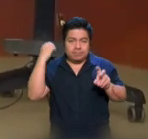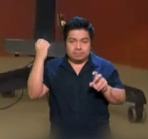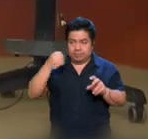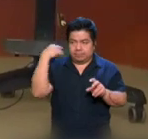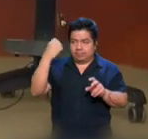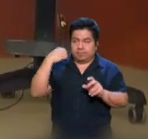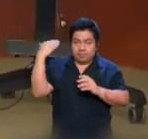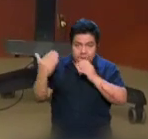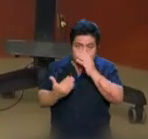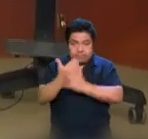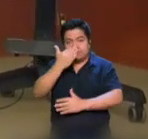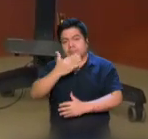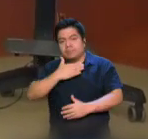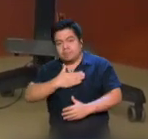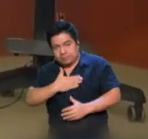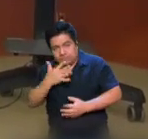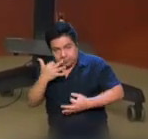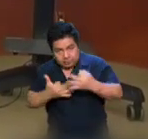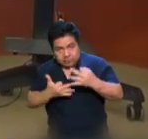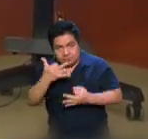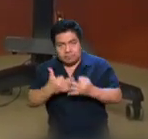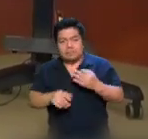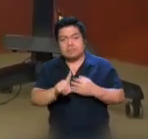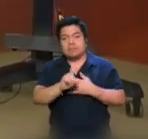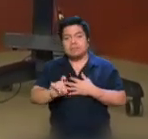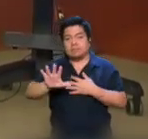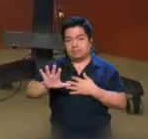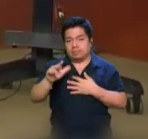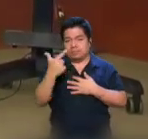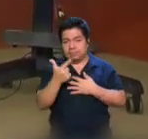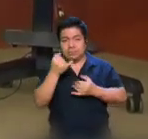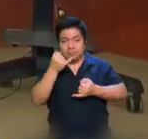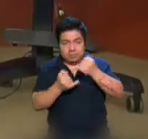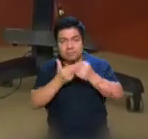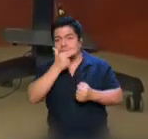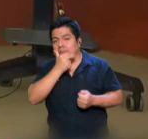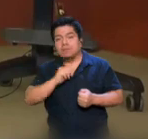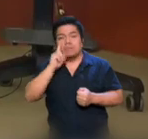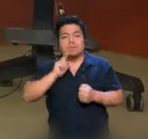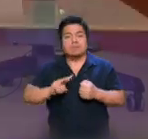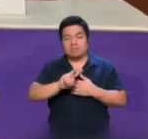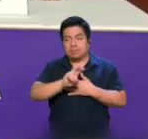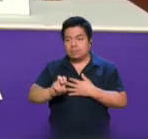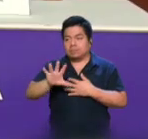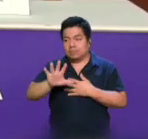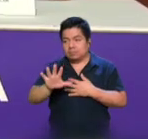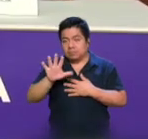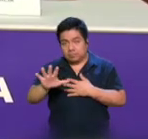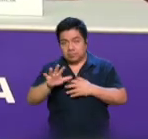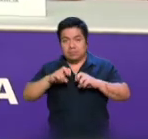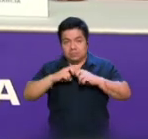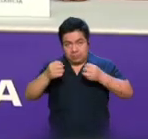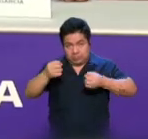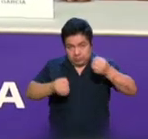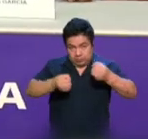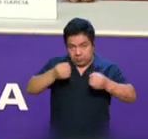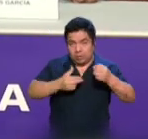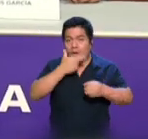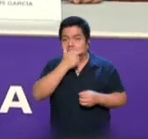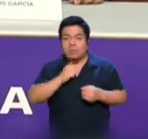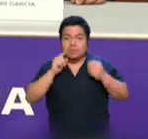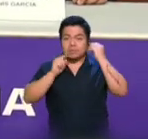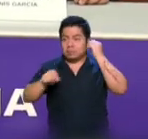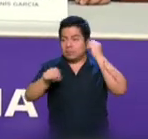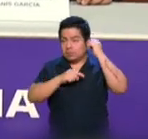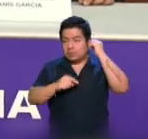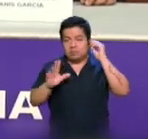Mañanera Judicial que hasta el momento son 157 juezas y jueces y 255 magistradas y magistrados los